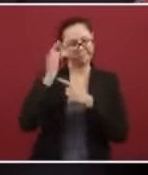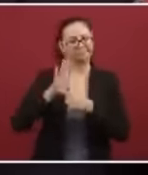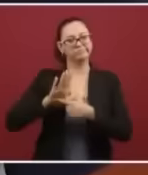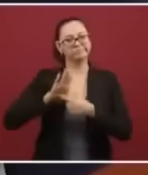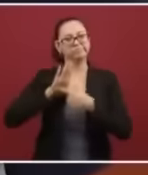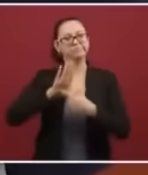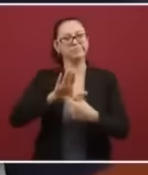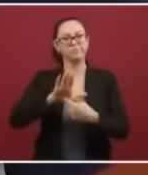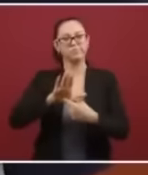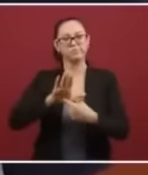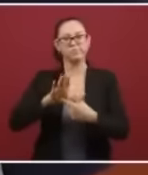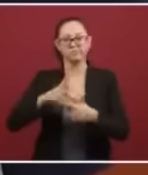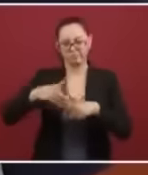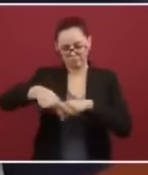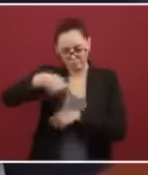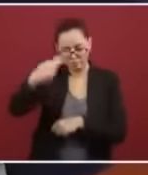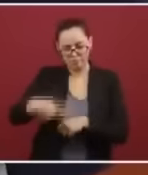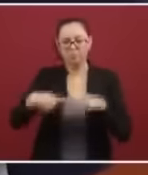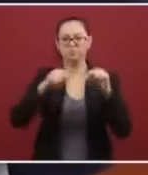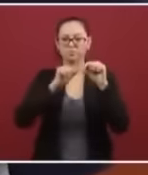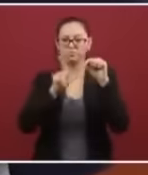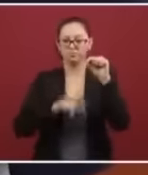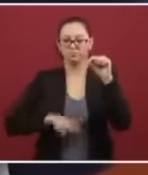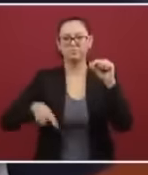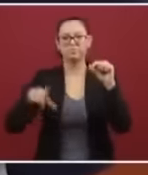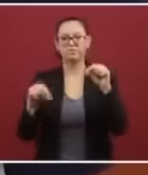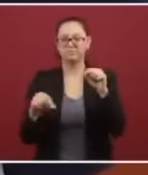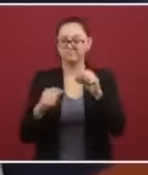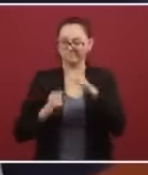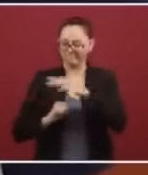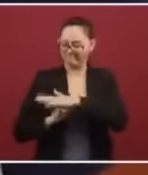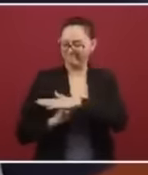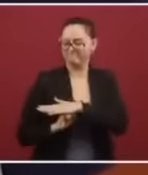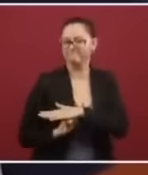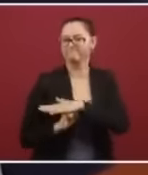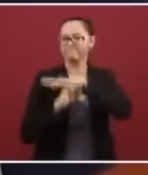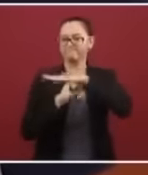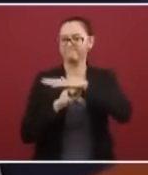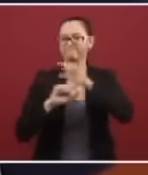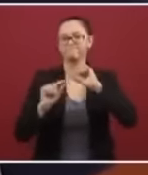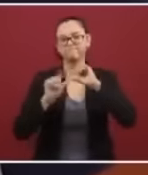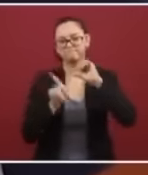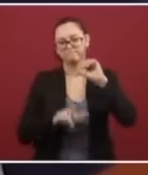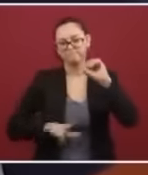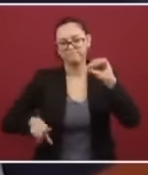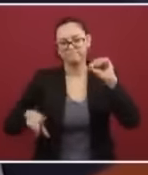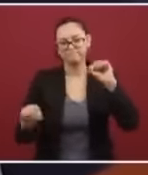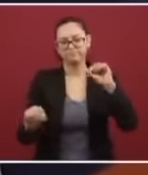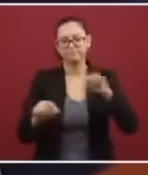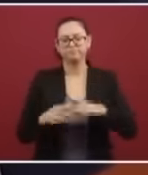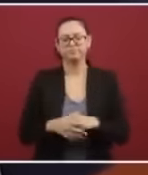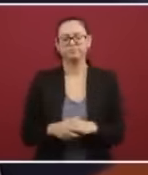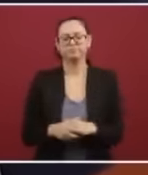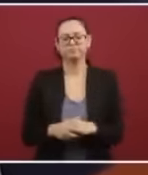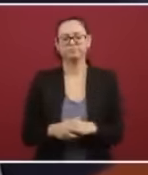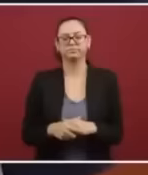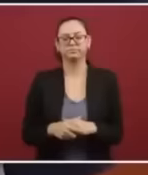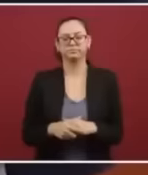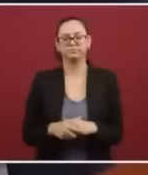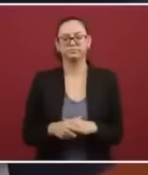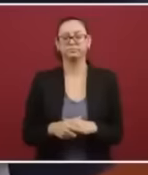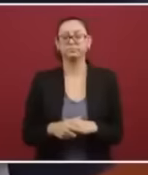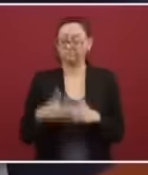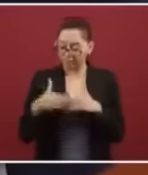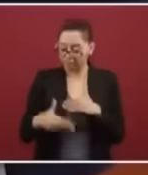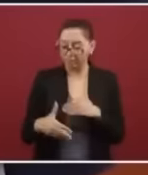que somos de este país, las raíces de este país, que hay muchísimas